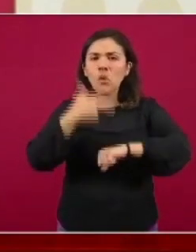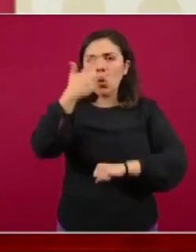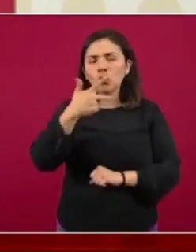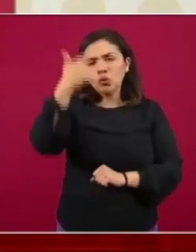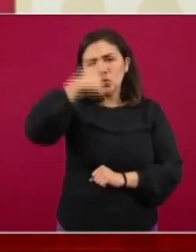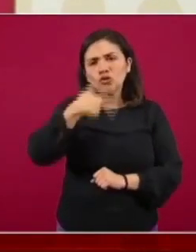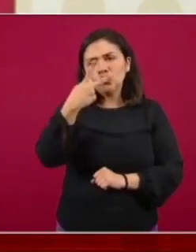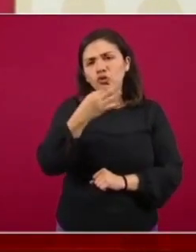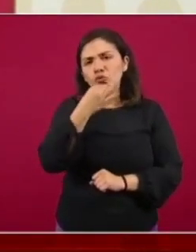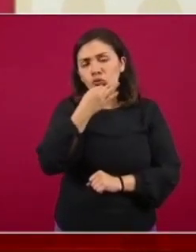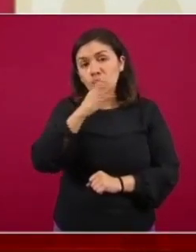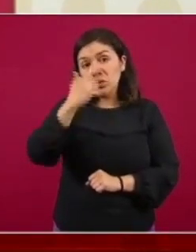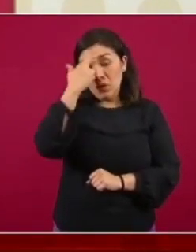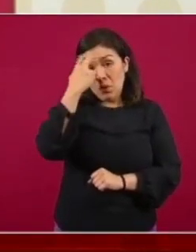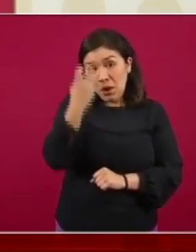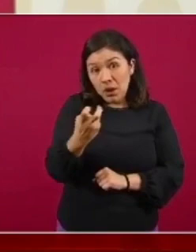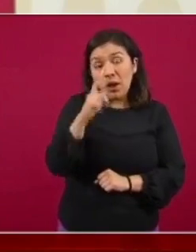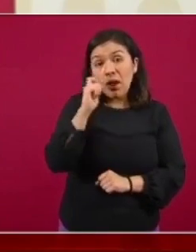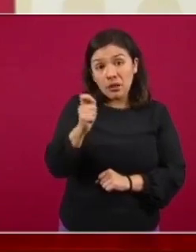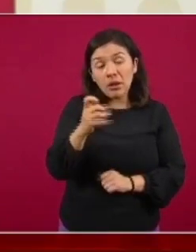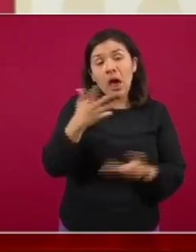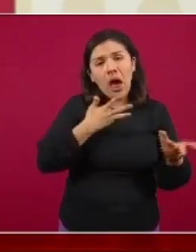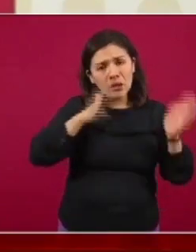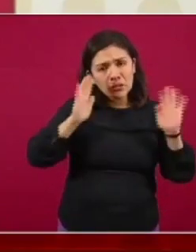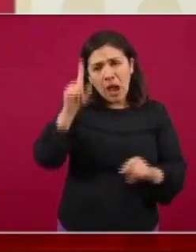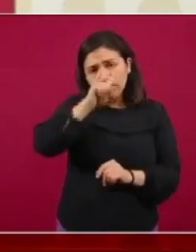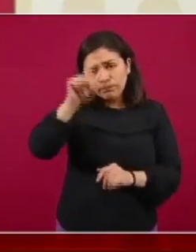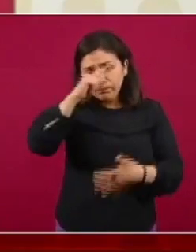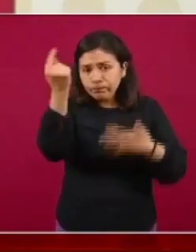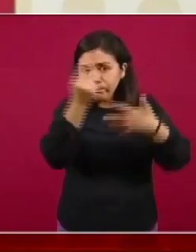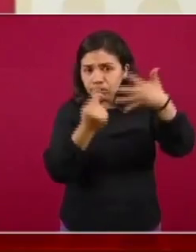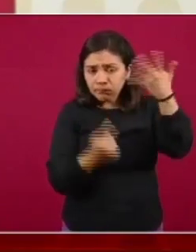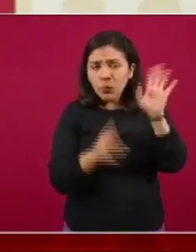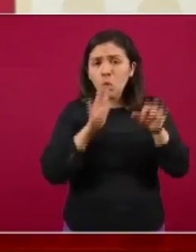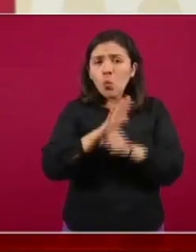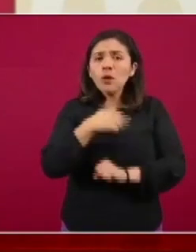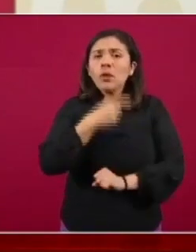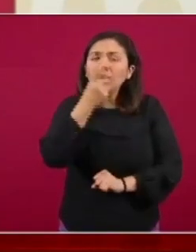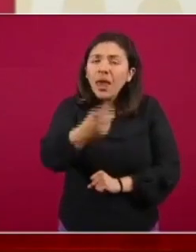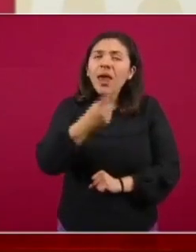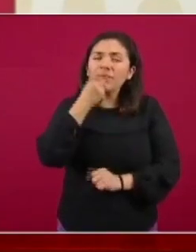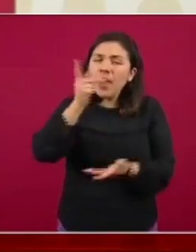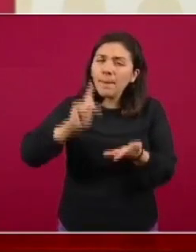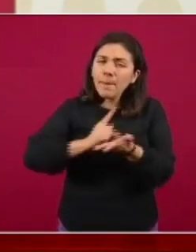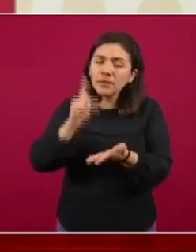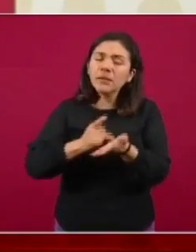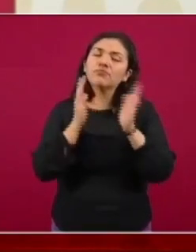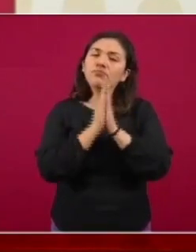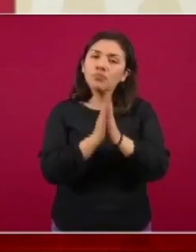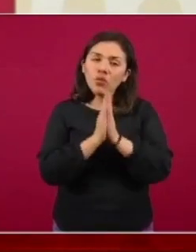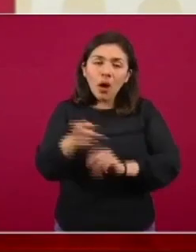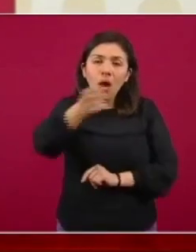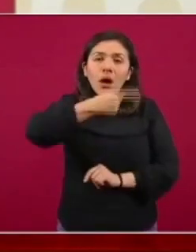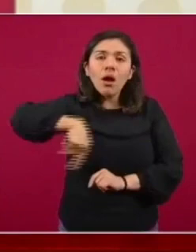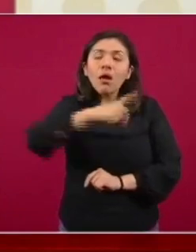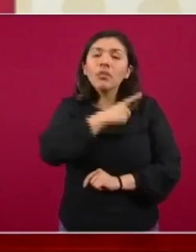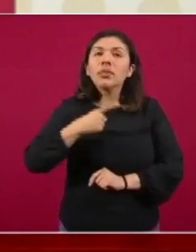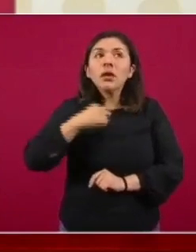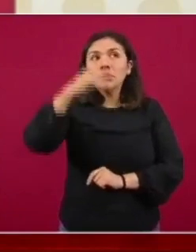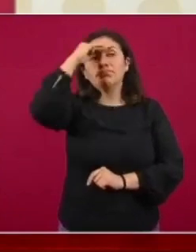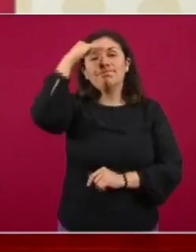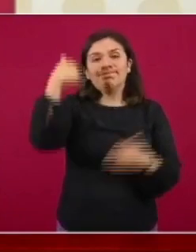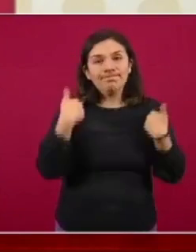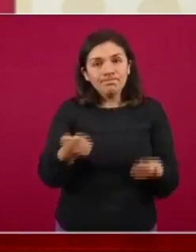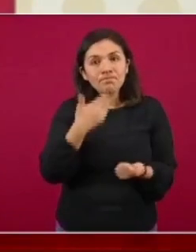nada más por recordar, están las recomendaciones que hemos repetido, por favor, les pedimos que tomen